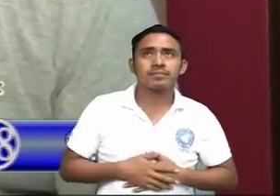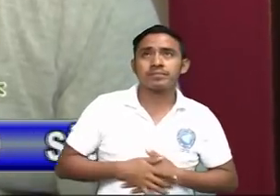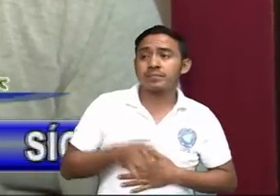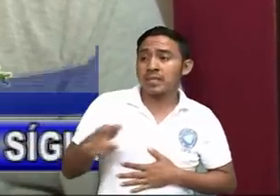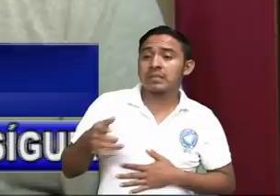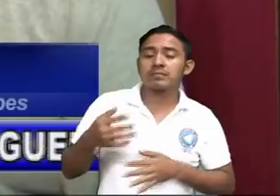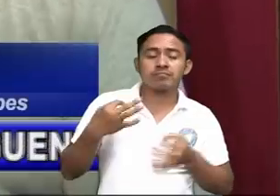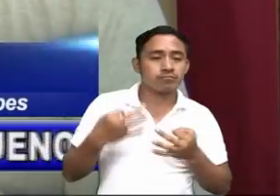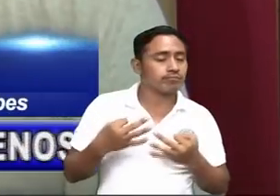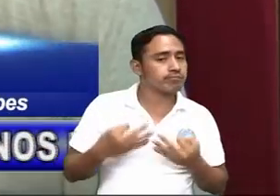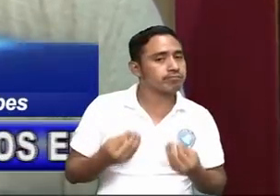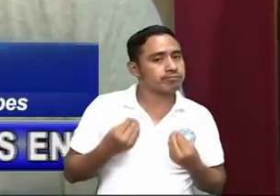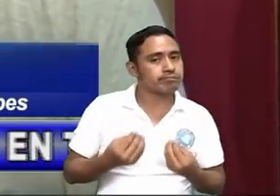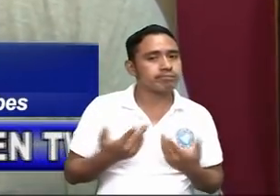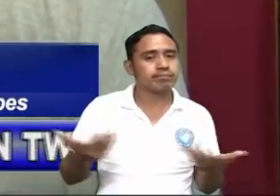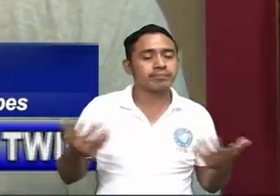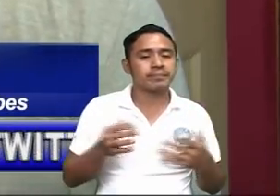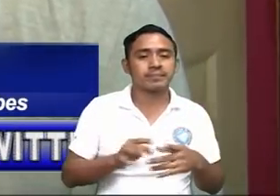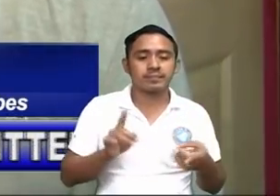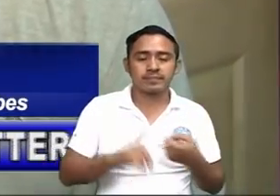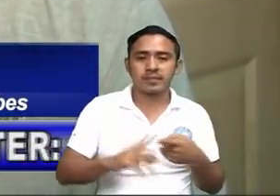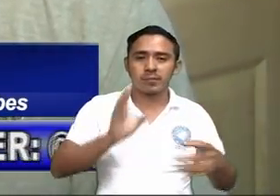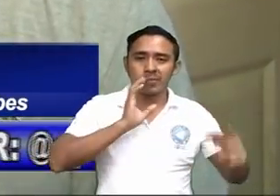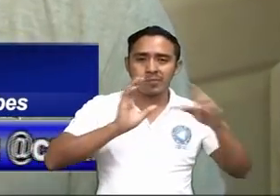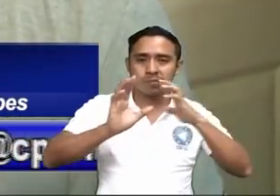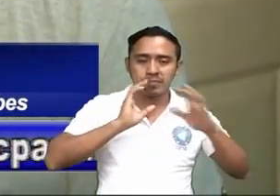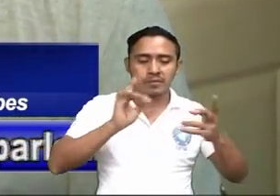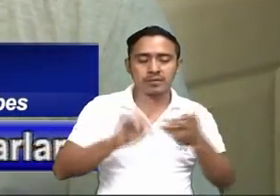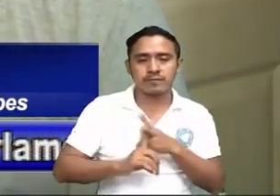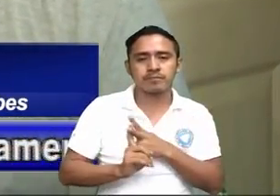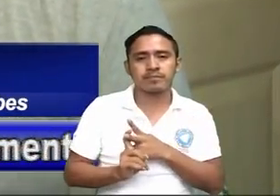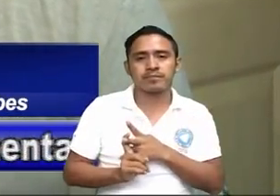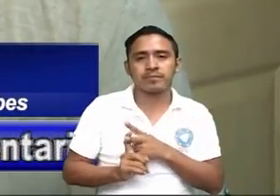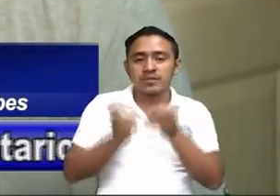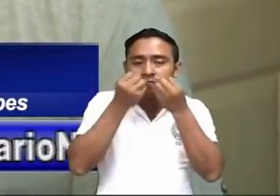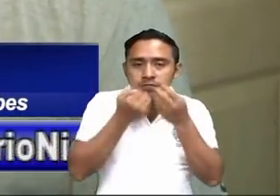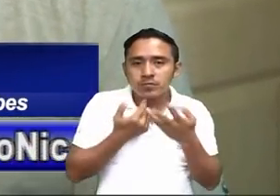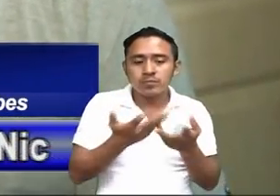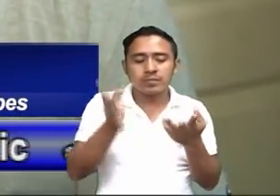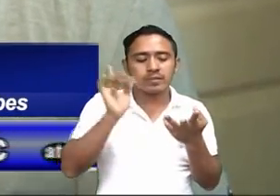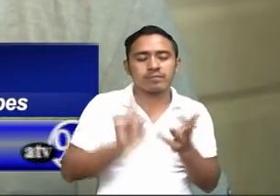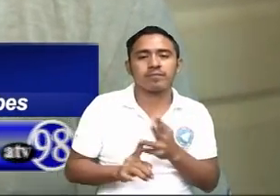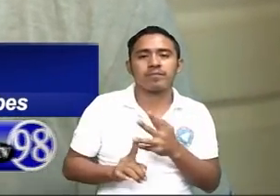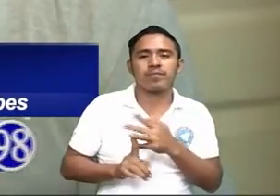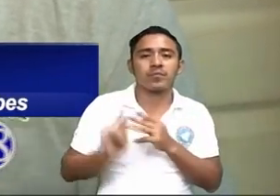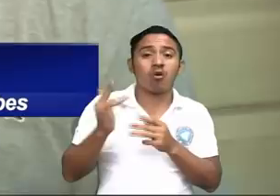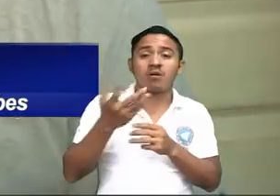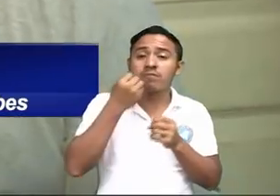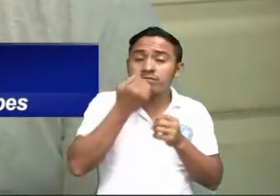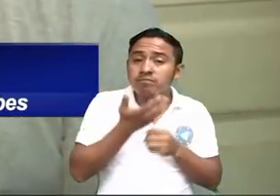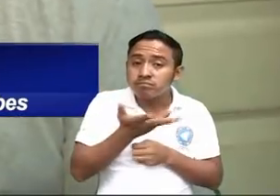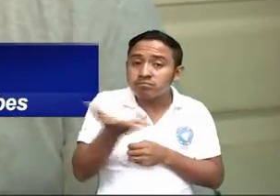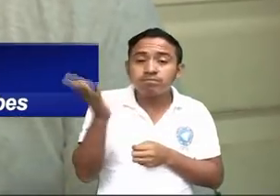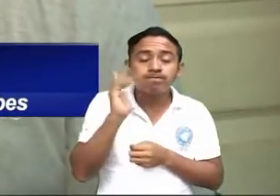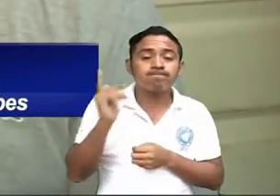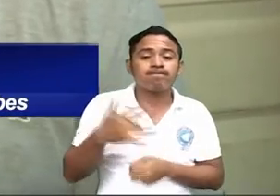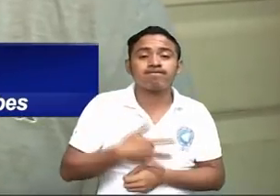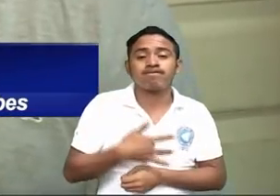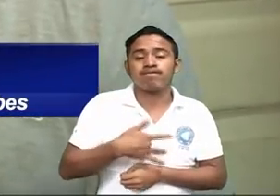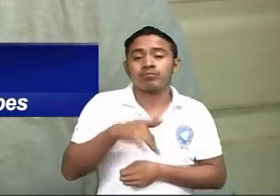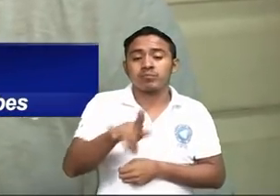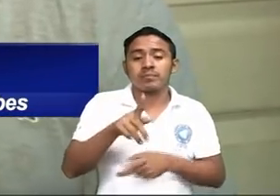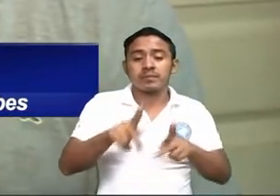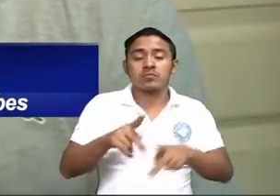mucho, ¿verdad? Porque sirve para comunicarnos, sirve para transmitir todas las informaciones que necesita